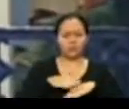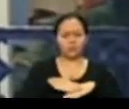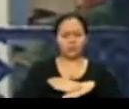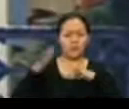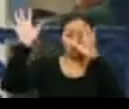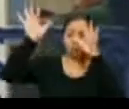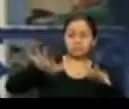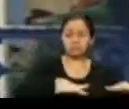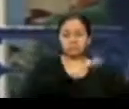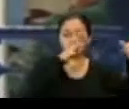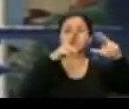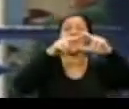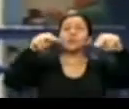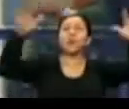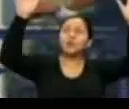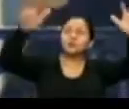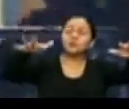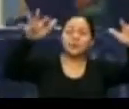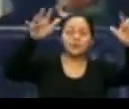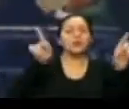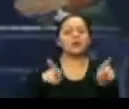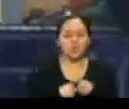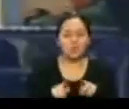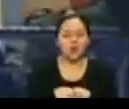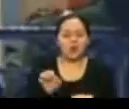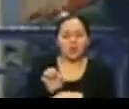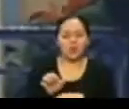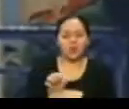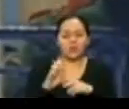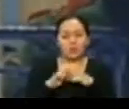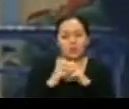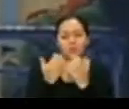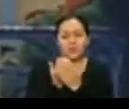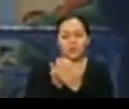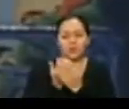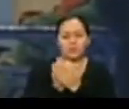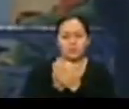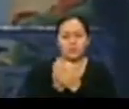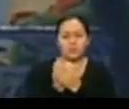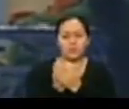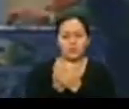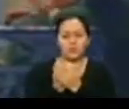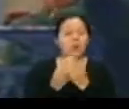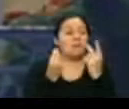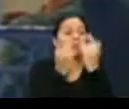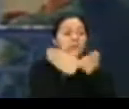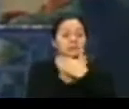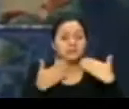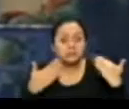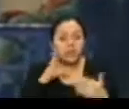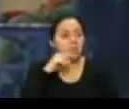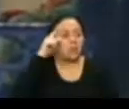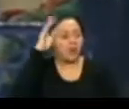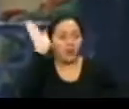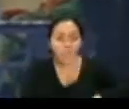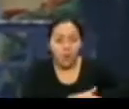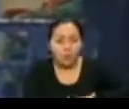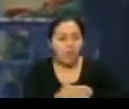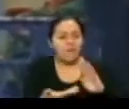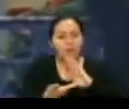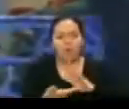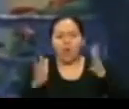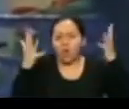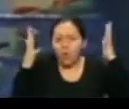argumentos ya no resisten el menor análisis. Que no hubo ahorro, que no hubo liquidez. Llevamos